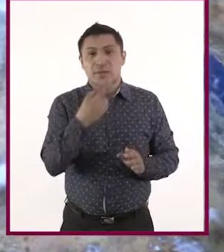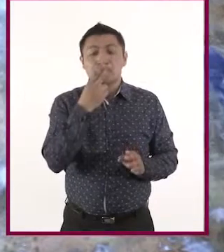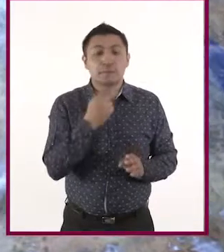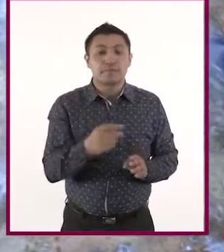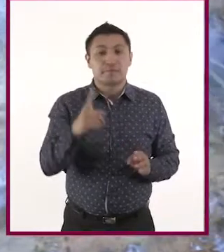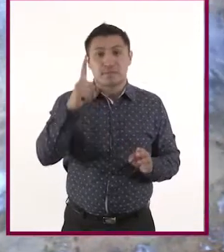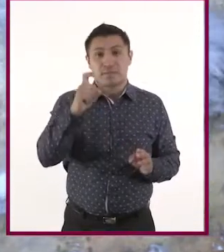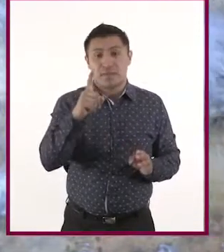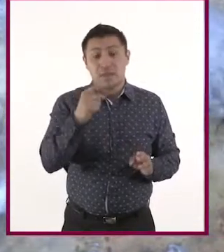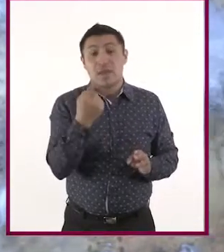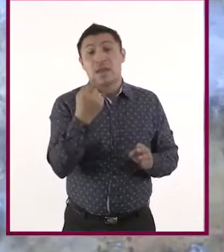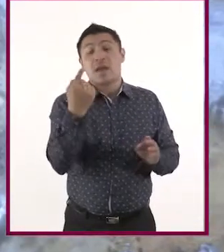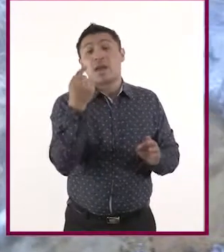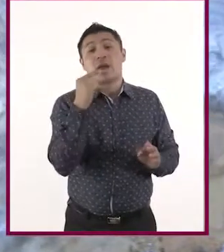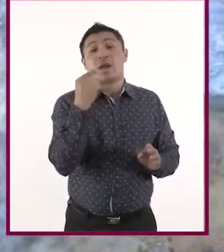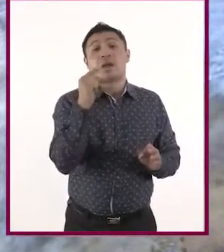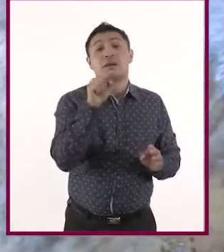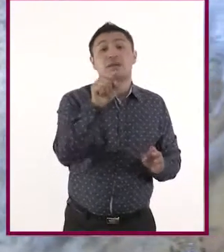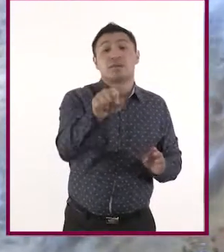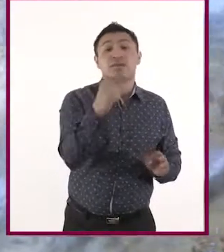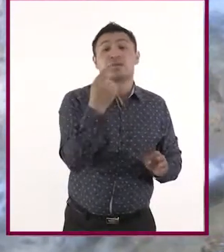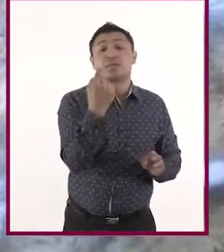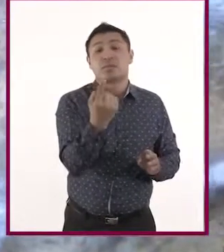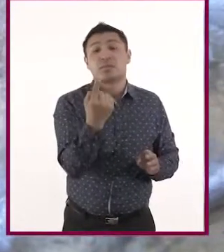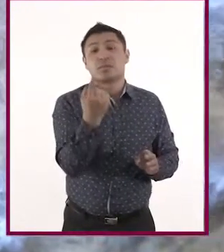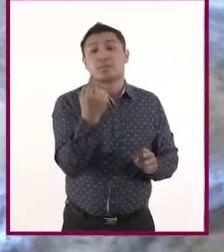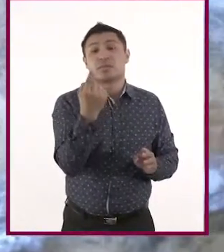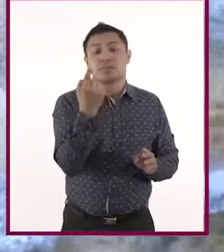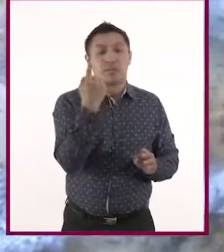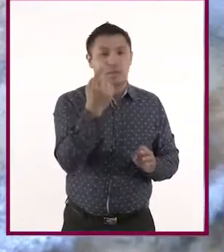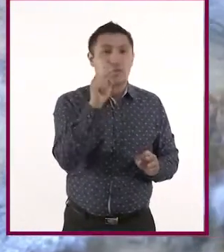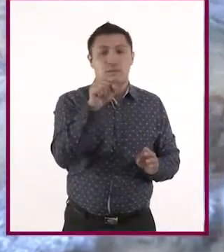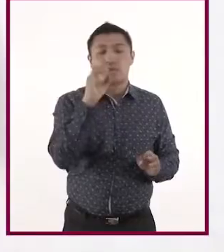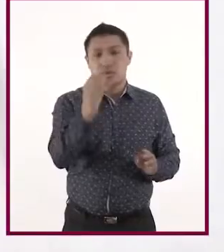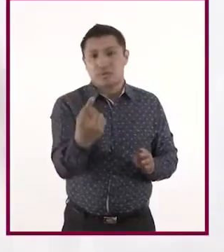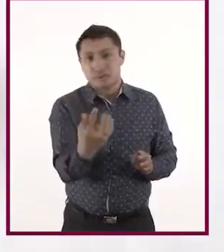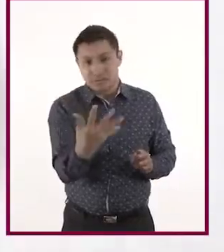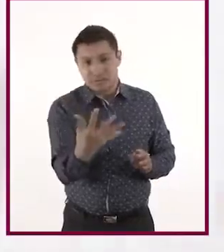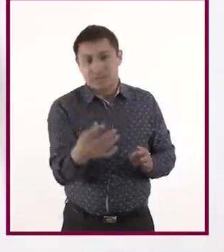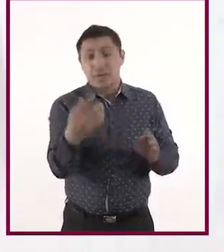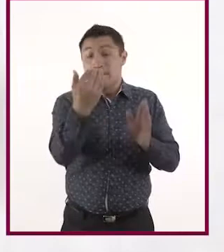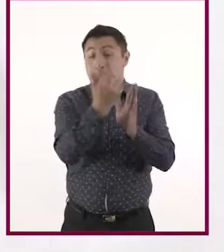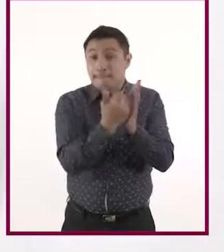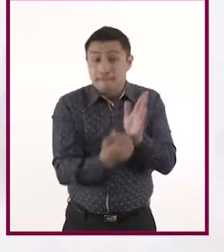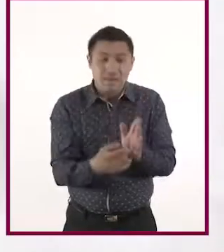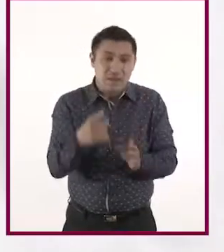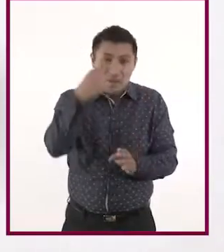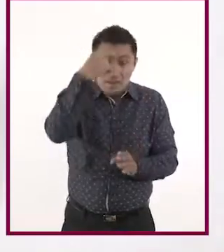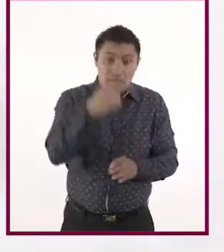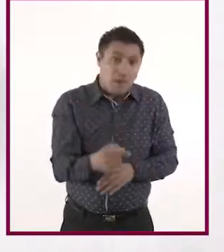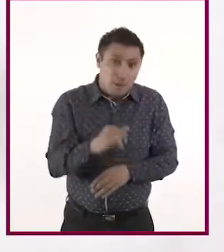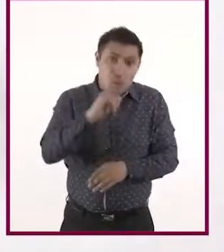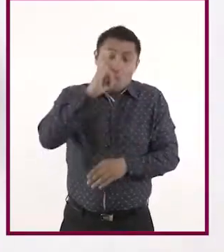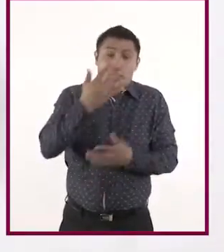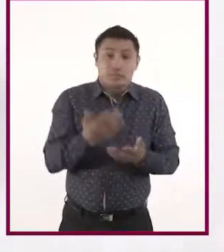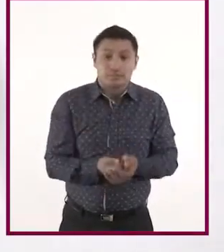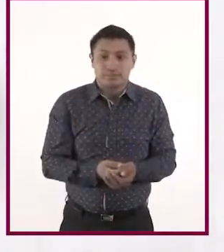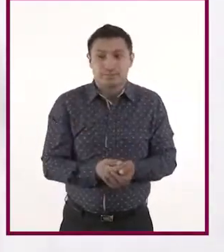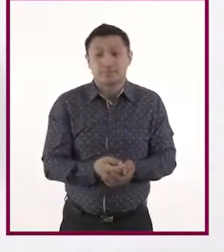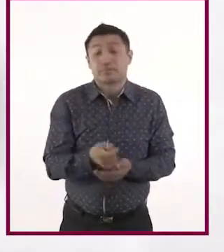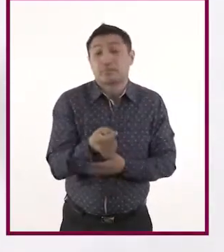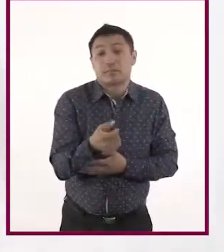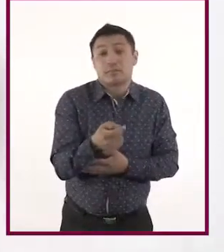agua disponible para consumo humano y los ecosistemas. A pesar de que el agua disponible para consumo humano es mucho